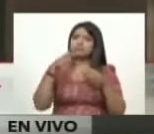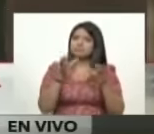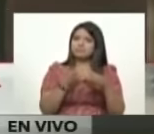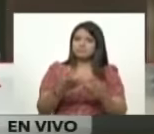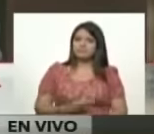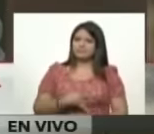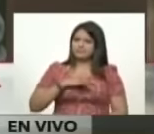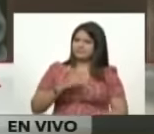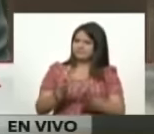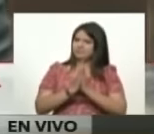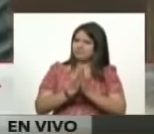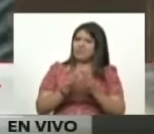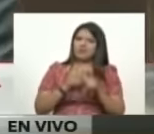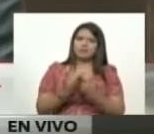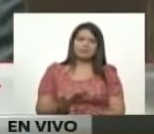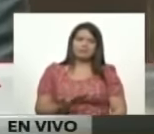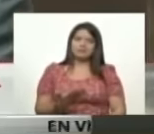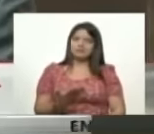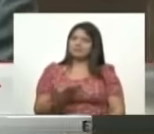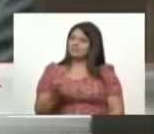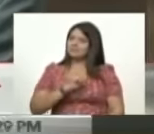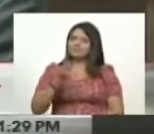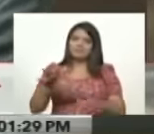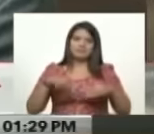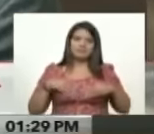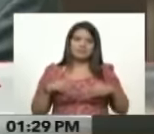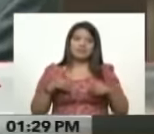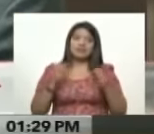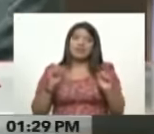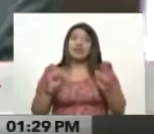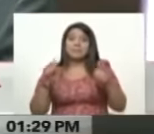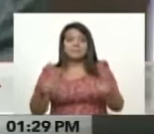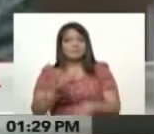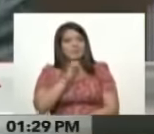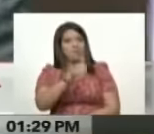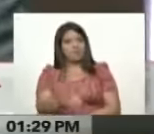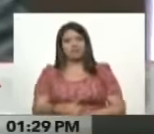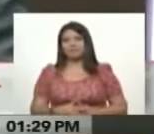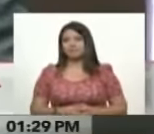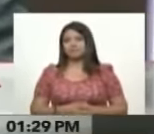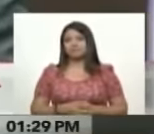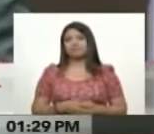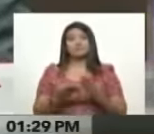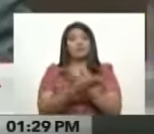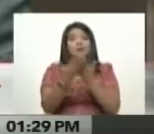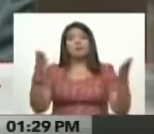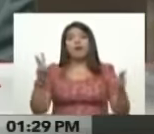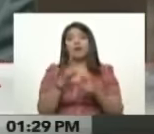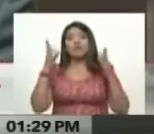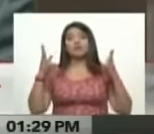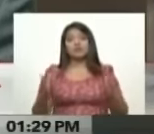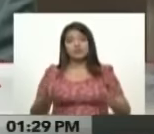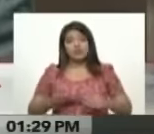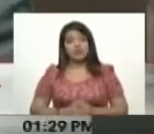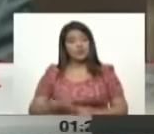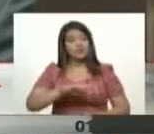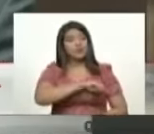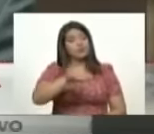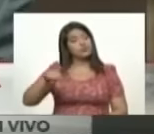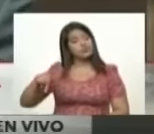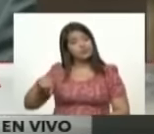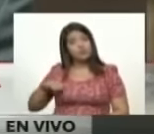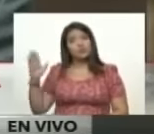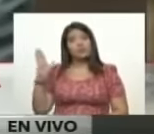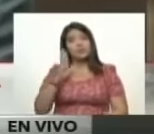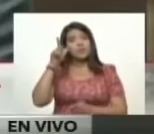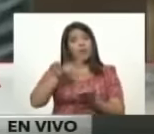bancada. Y eso de verdad que es indignante y están comenzando muy mal. Para los venezolanos, nosotros hemos venido